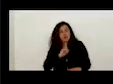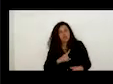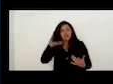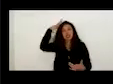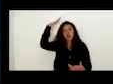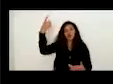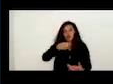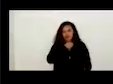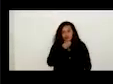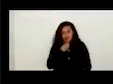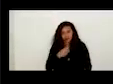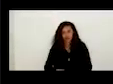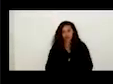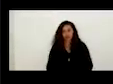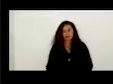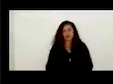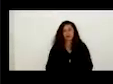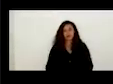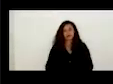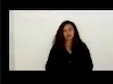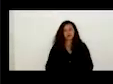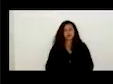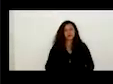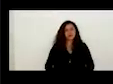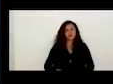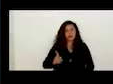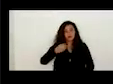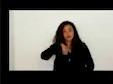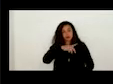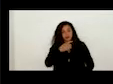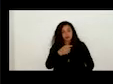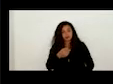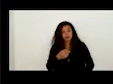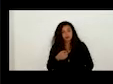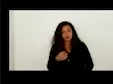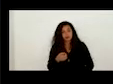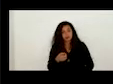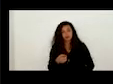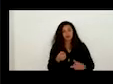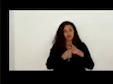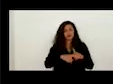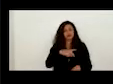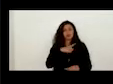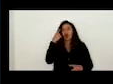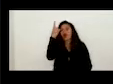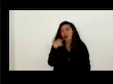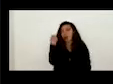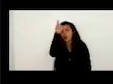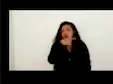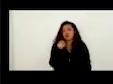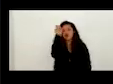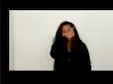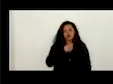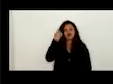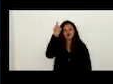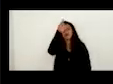mayores. Sin embargo, si hiciéramos esto, como les digo, o sea, tendríamos que llevar horas y horas y horas de sesiones